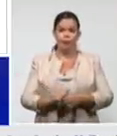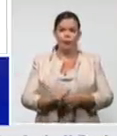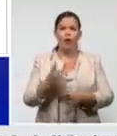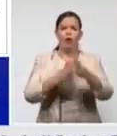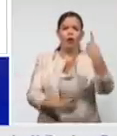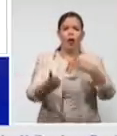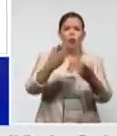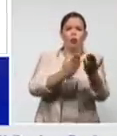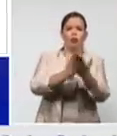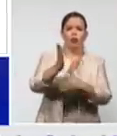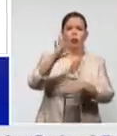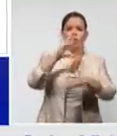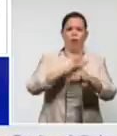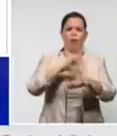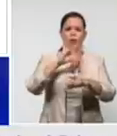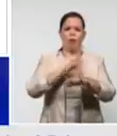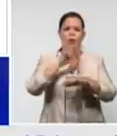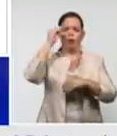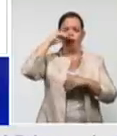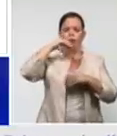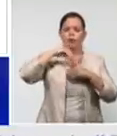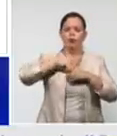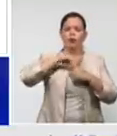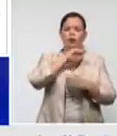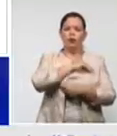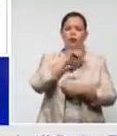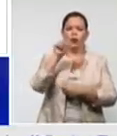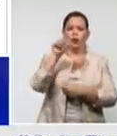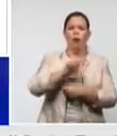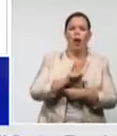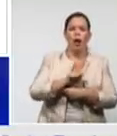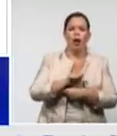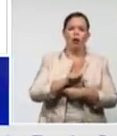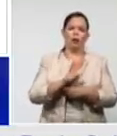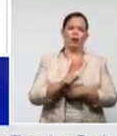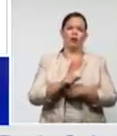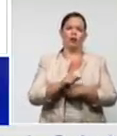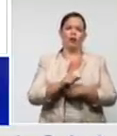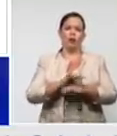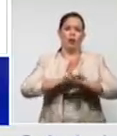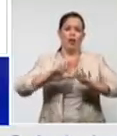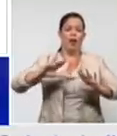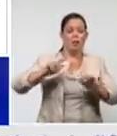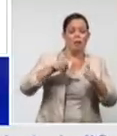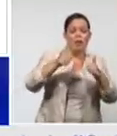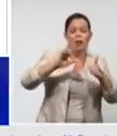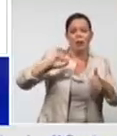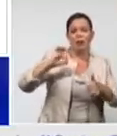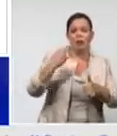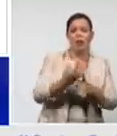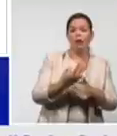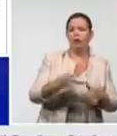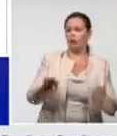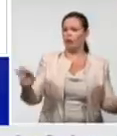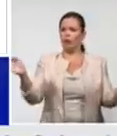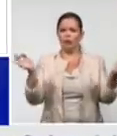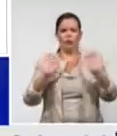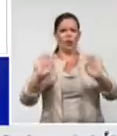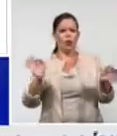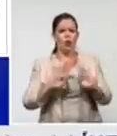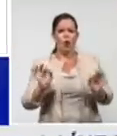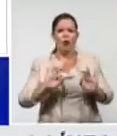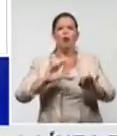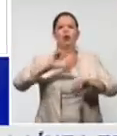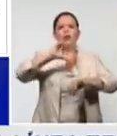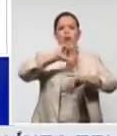demora en la recuperación total del paciente, que estuvieron en condiciones moderadas y vuelven a sus actividades